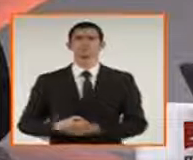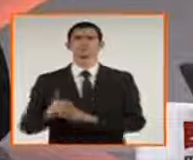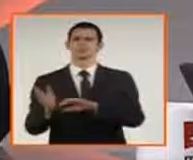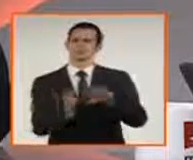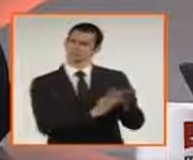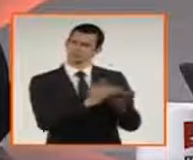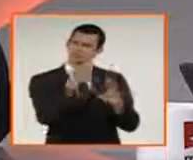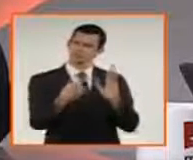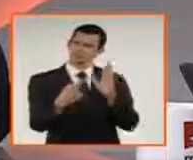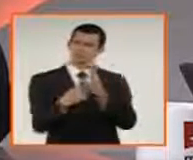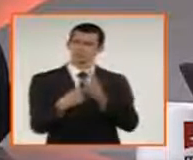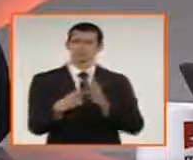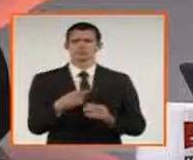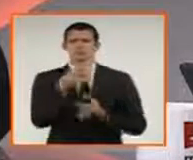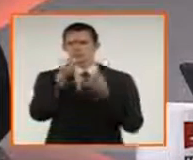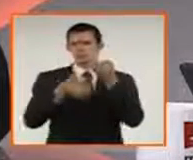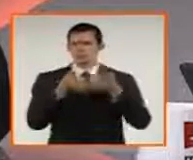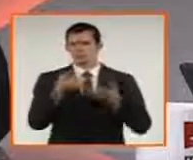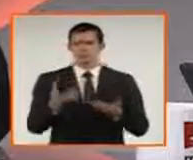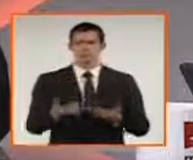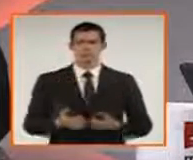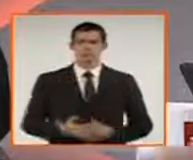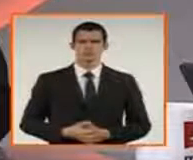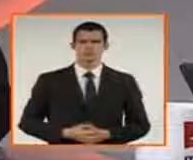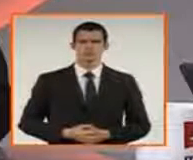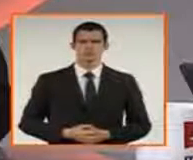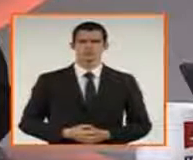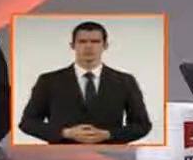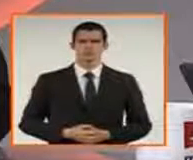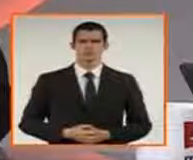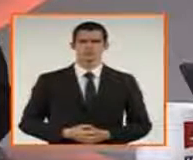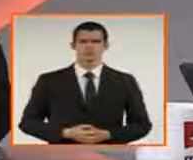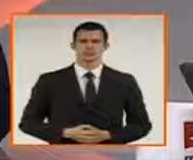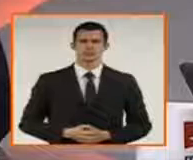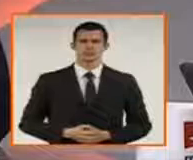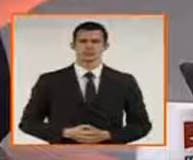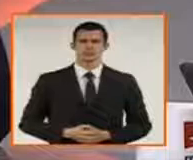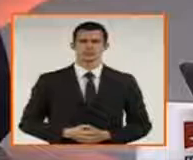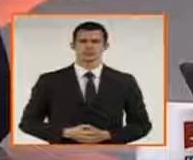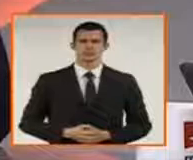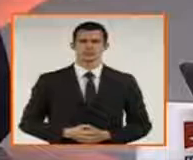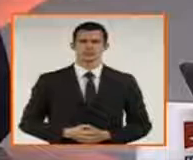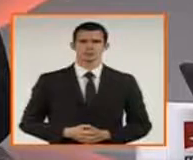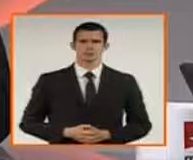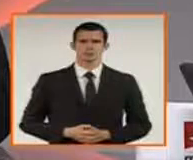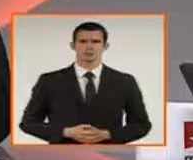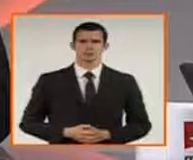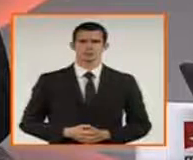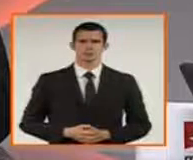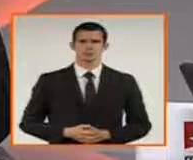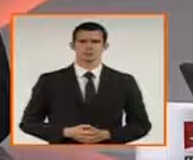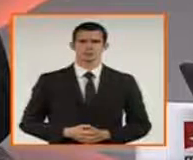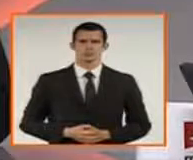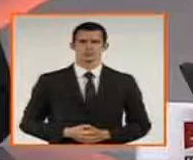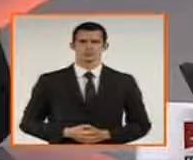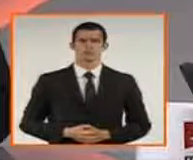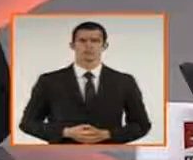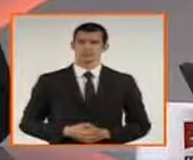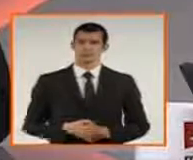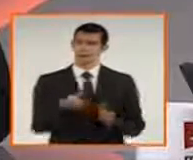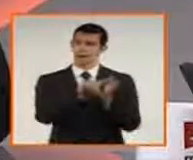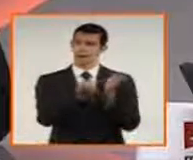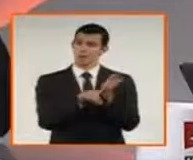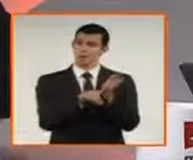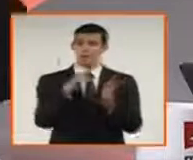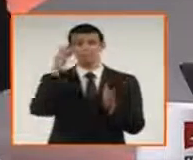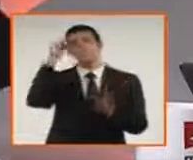la consecuencia de un precepto que siempre ha estado en nuestro ordenamiento jurídico, que es tener al concebido por nacido para todos los efectos que le sean